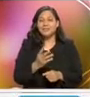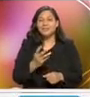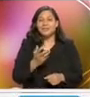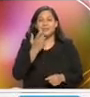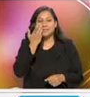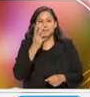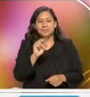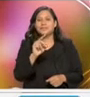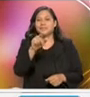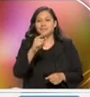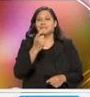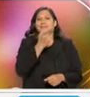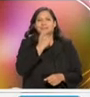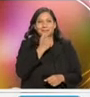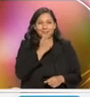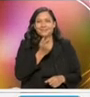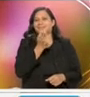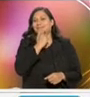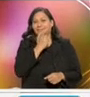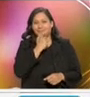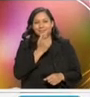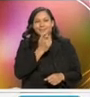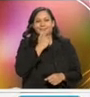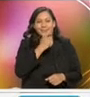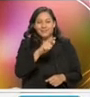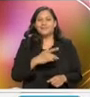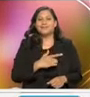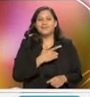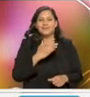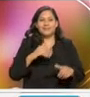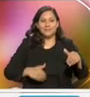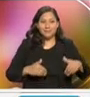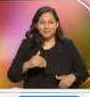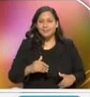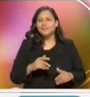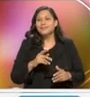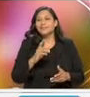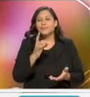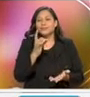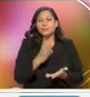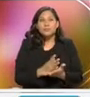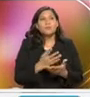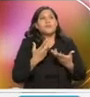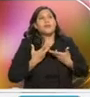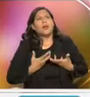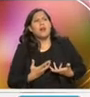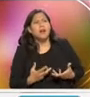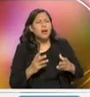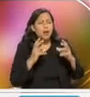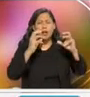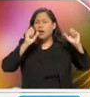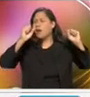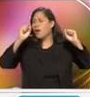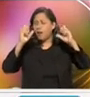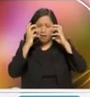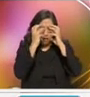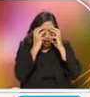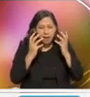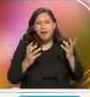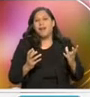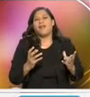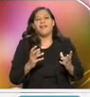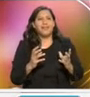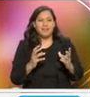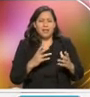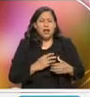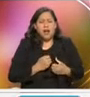que hacerlos reír, que hacerlos disfrutar, que hacerlos sentir que el teatro no solo es el drama, no solo es hasta acá en lo profundo